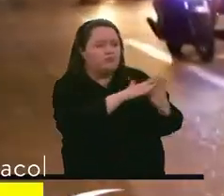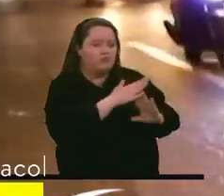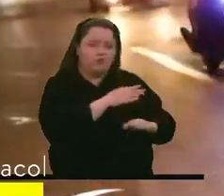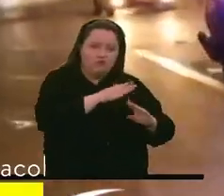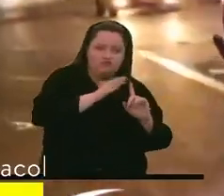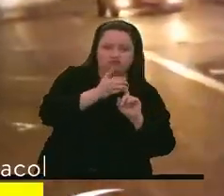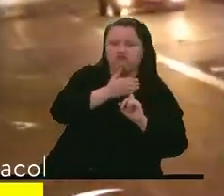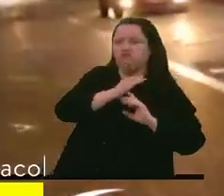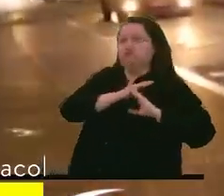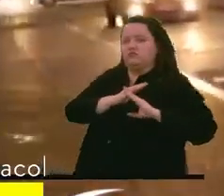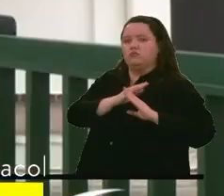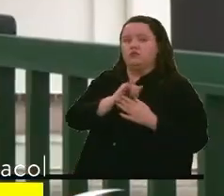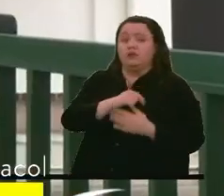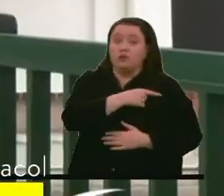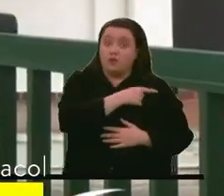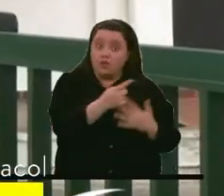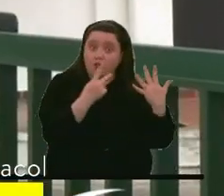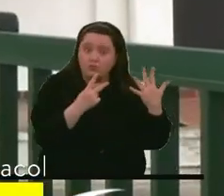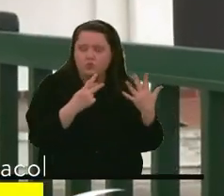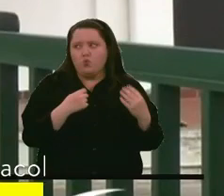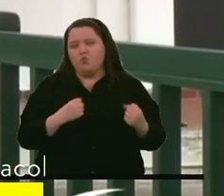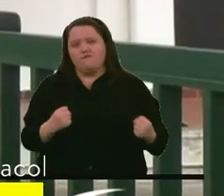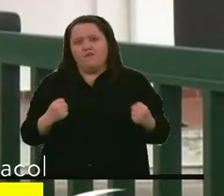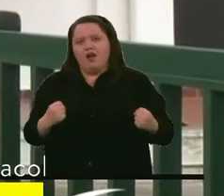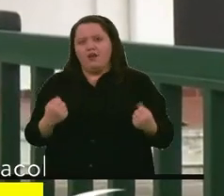Ellos fueron muy, muy valientes porque